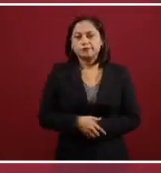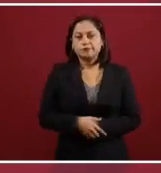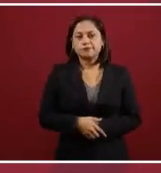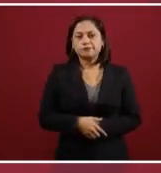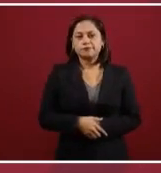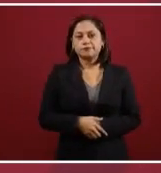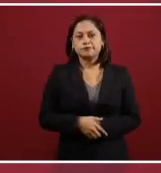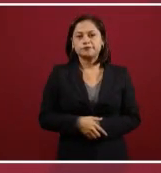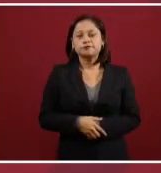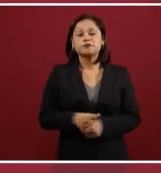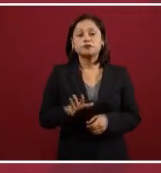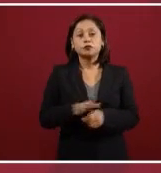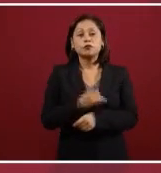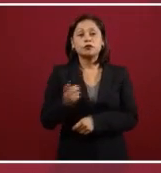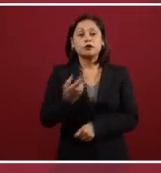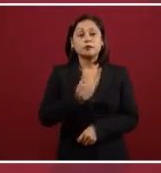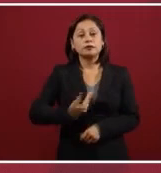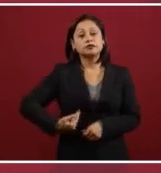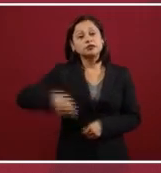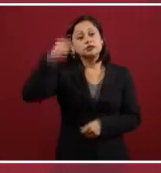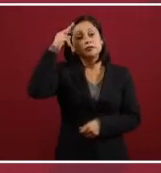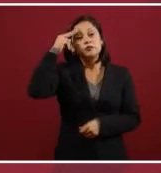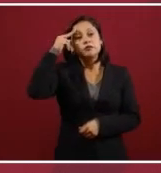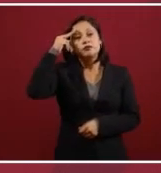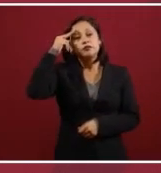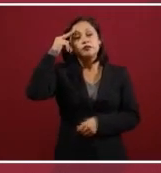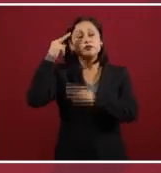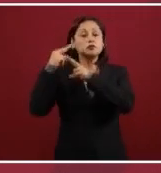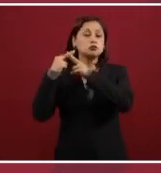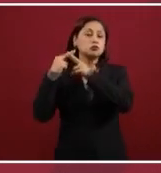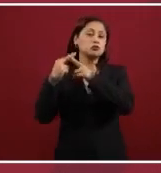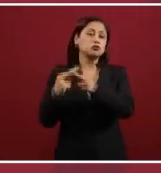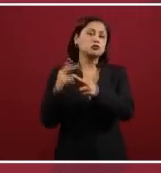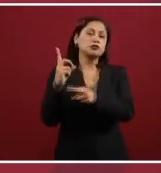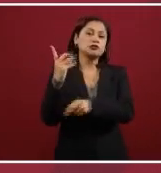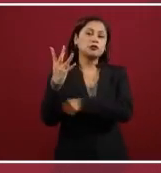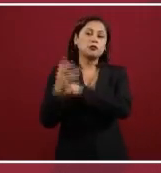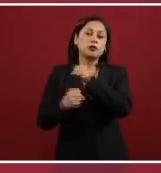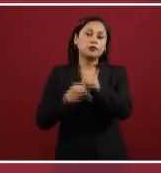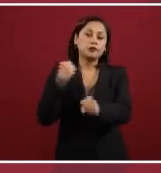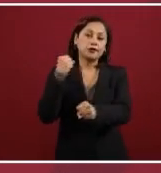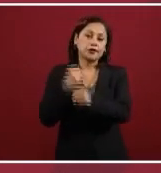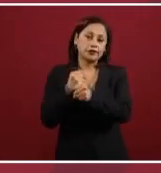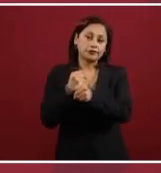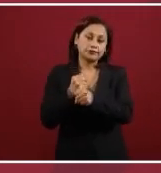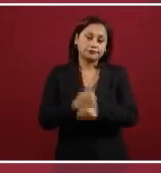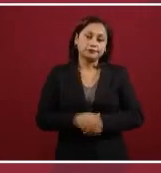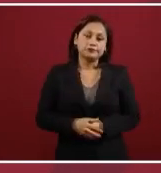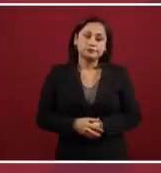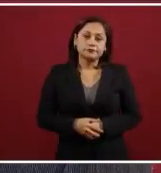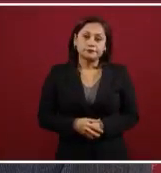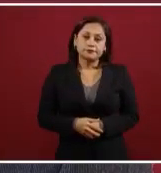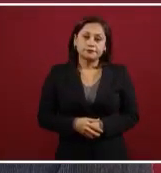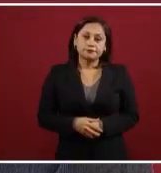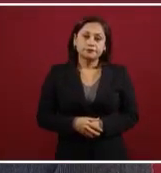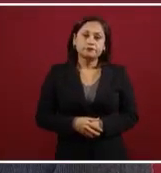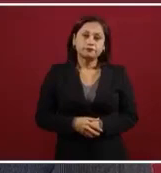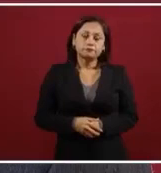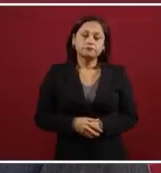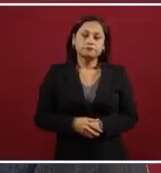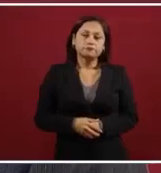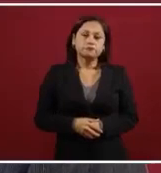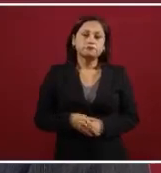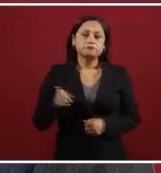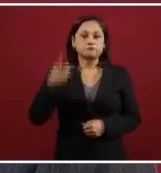que permaneció en el gobierno 34 años y estableció